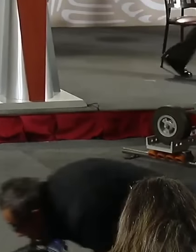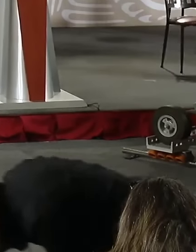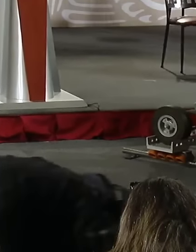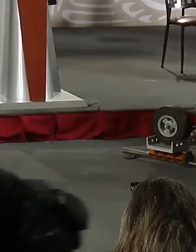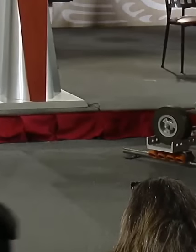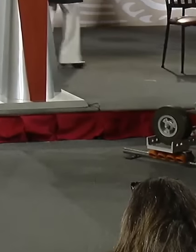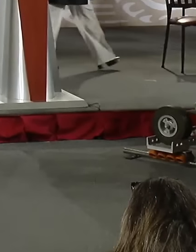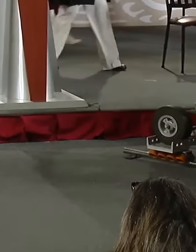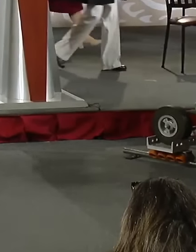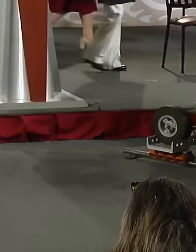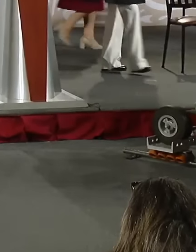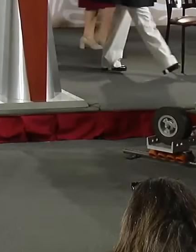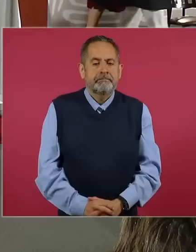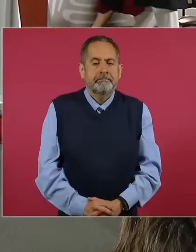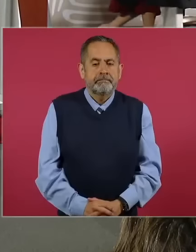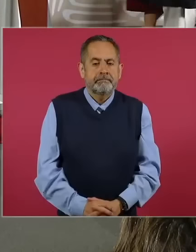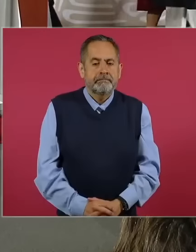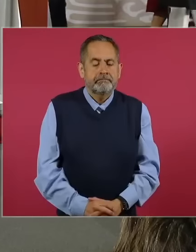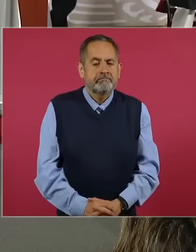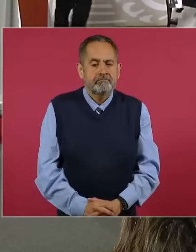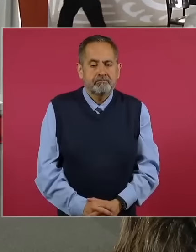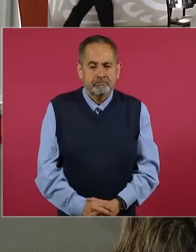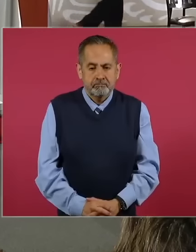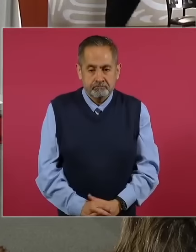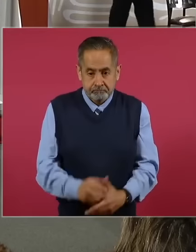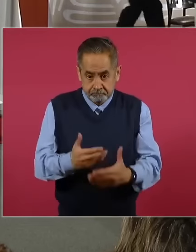Pues ahora vamos a ver,